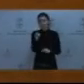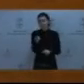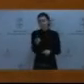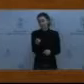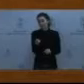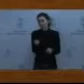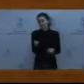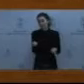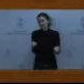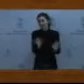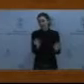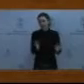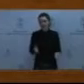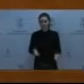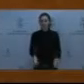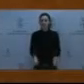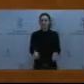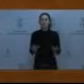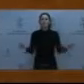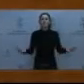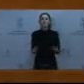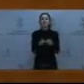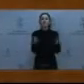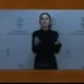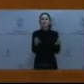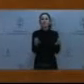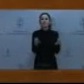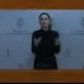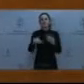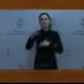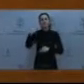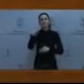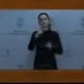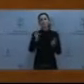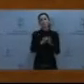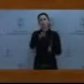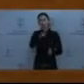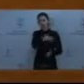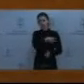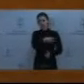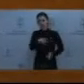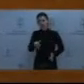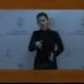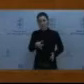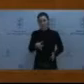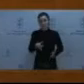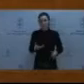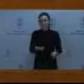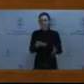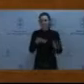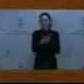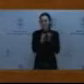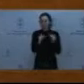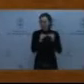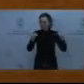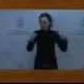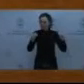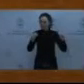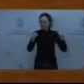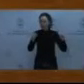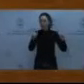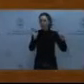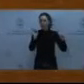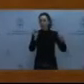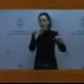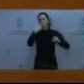producido, y la conclusión es que se sigue debiendo desde el año 2012. ¿Esto es equiparación o es